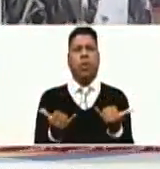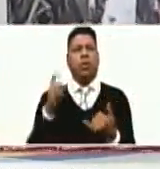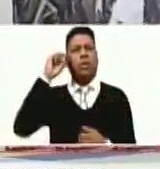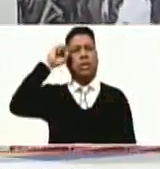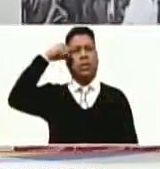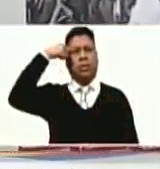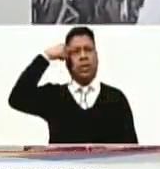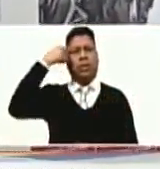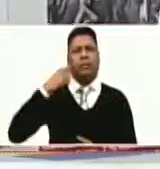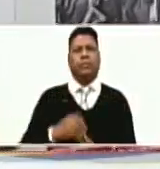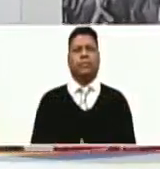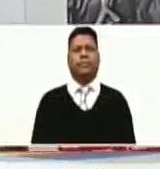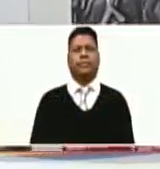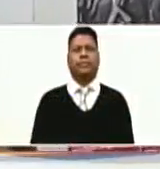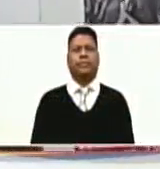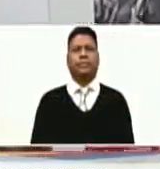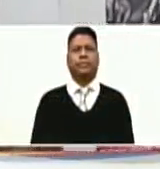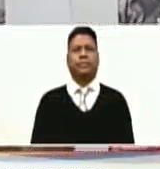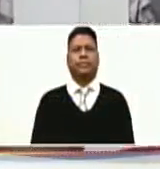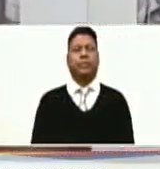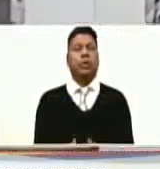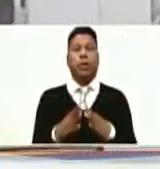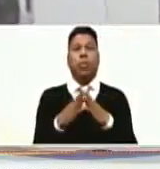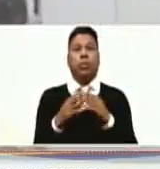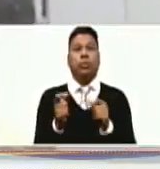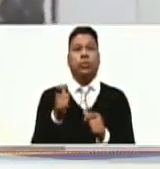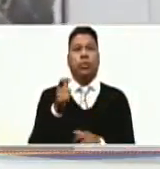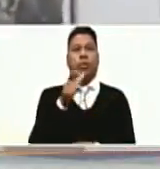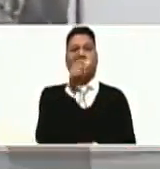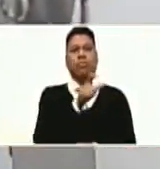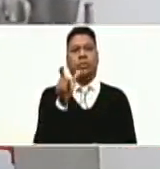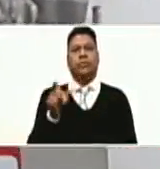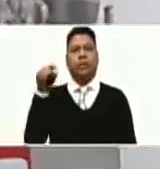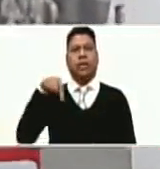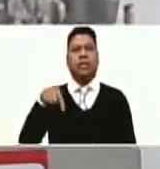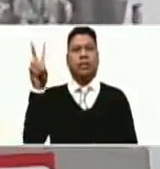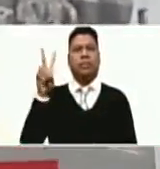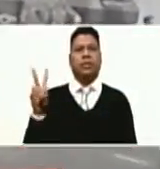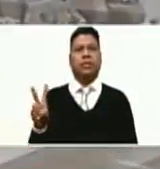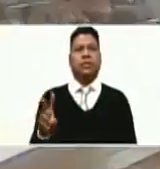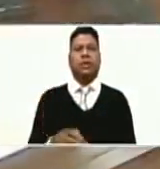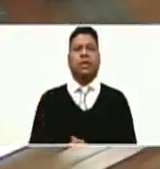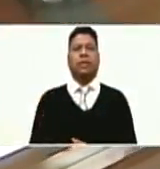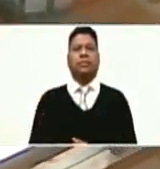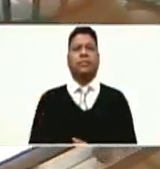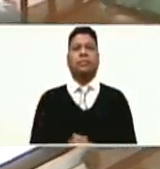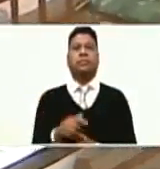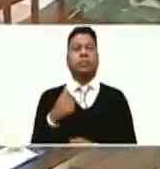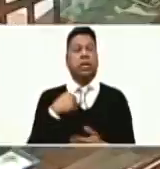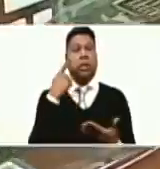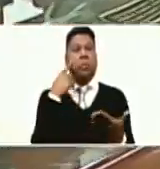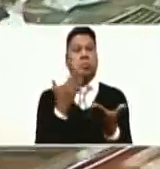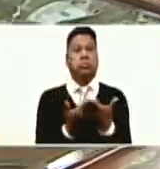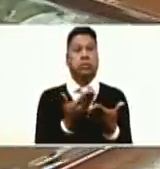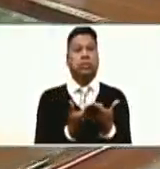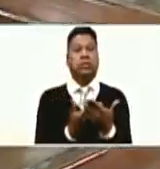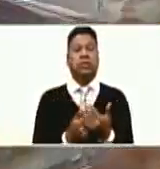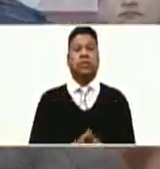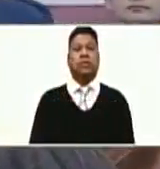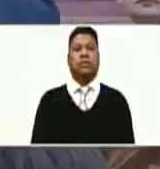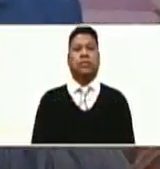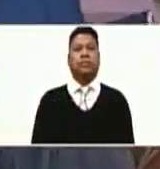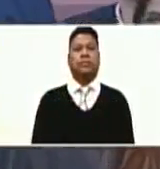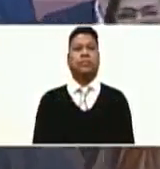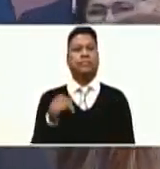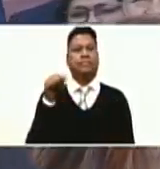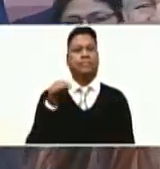recordado por todo el pueblo venezolano, quienes fueron testigos de excepción de este